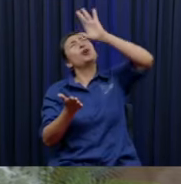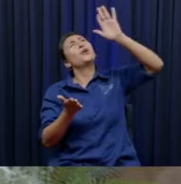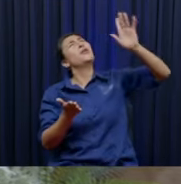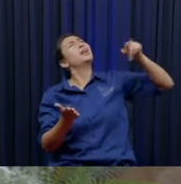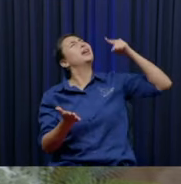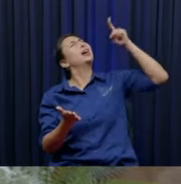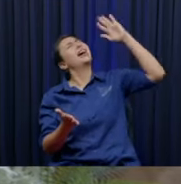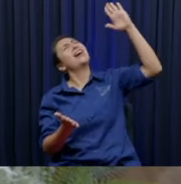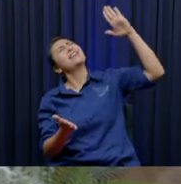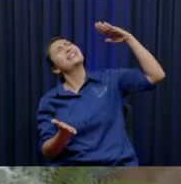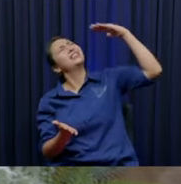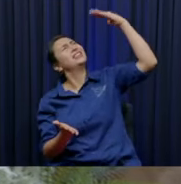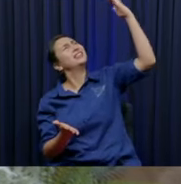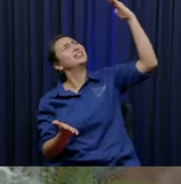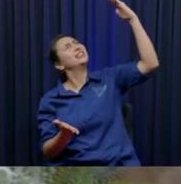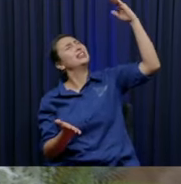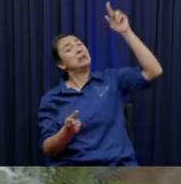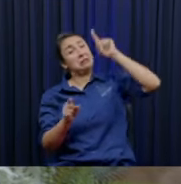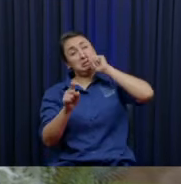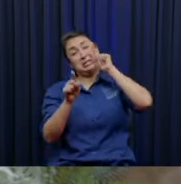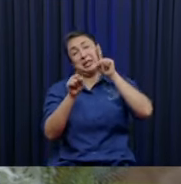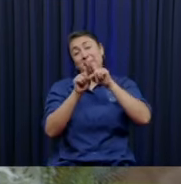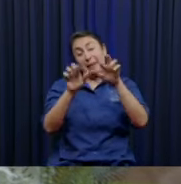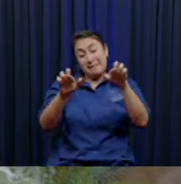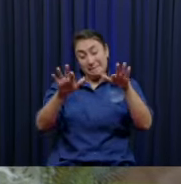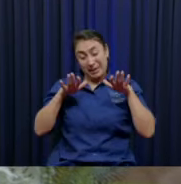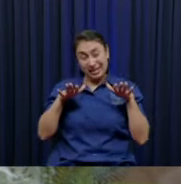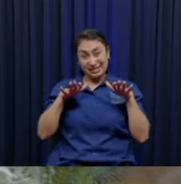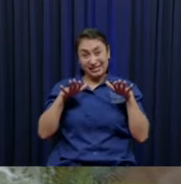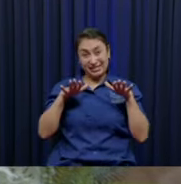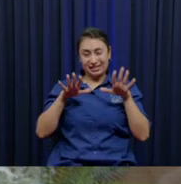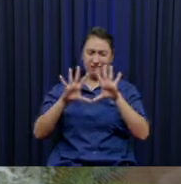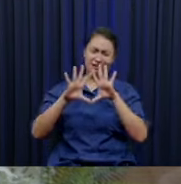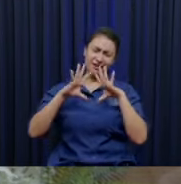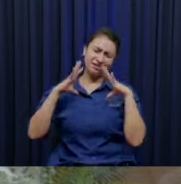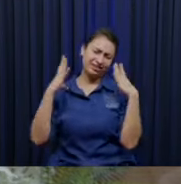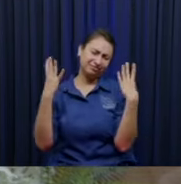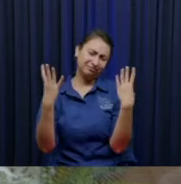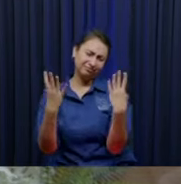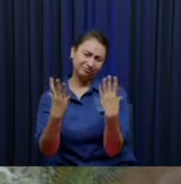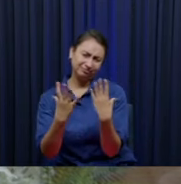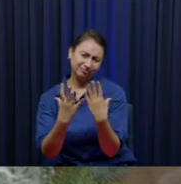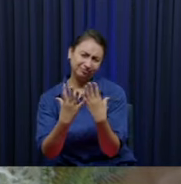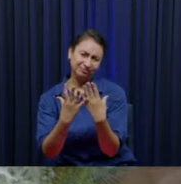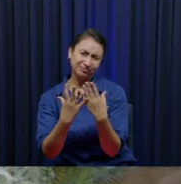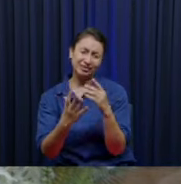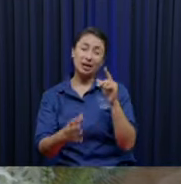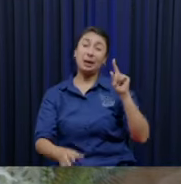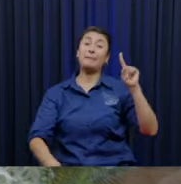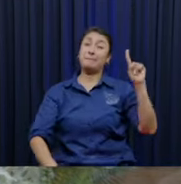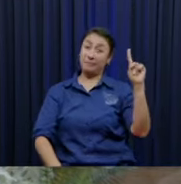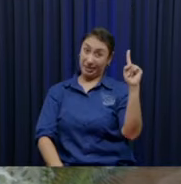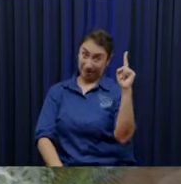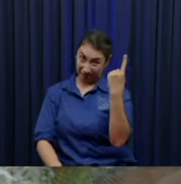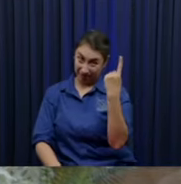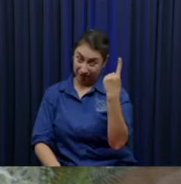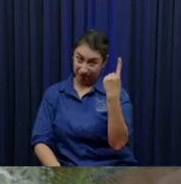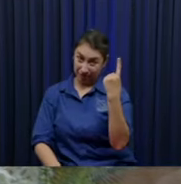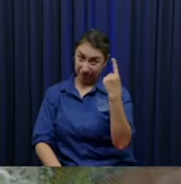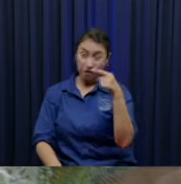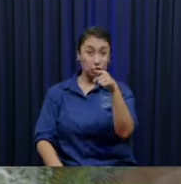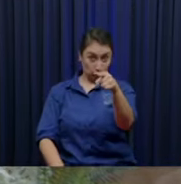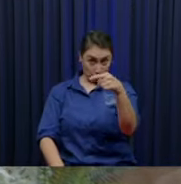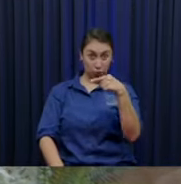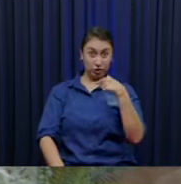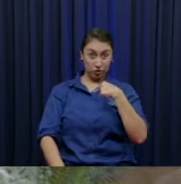paz en la tierra a los hombres de buena voluntad. Como quien dice, primero le demos gloria y el efecto secundario, la repercusión va a